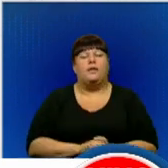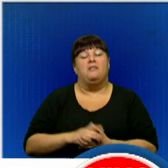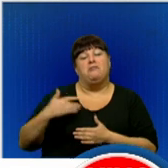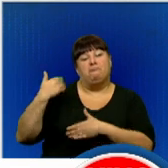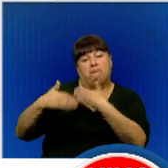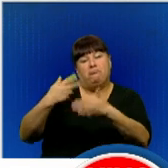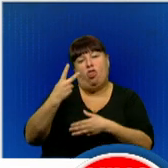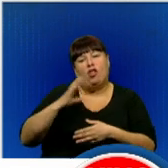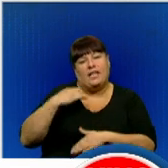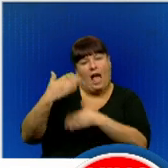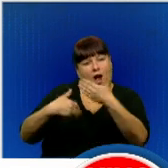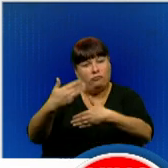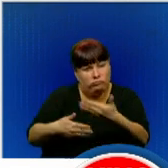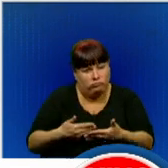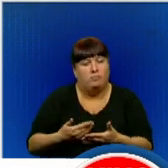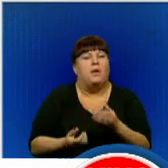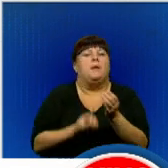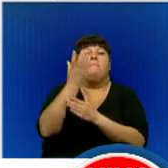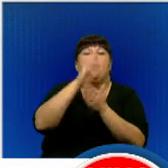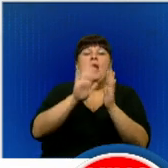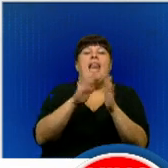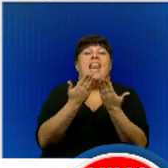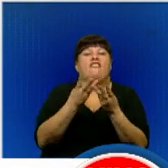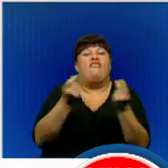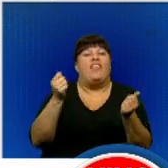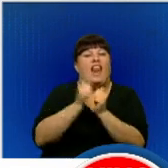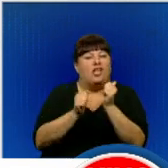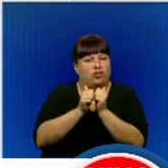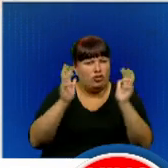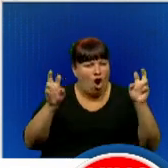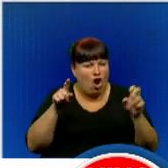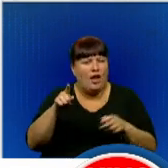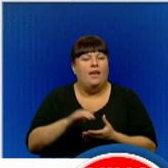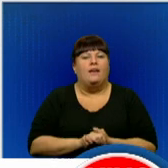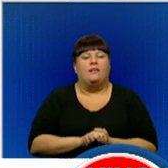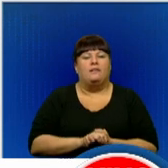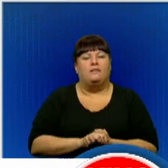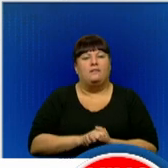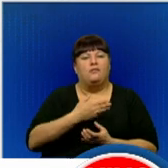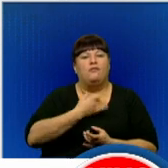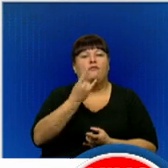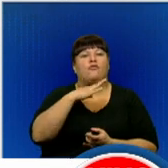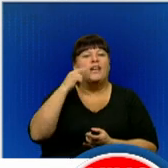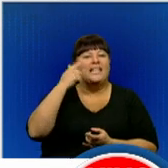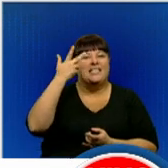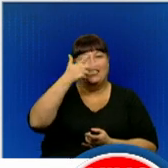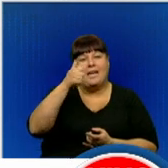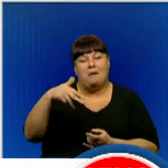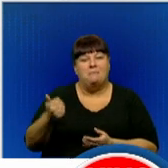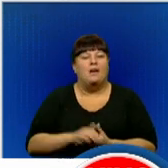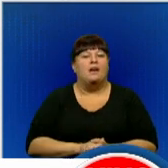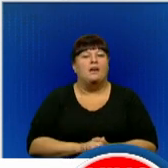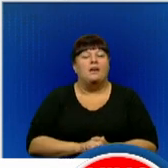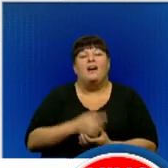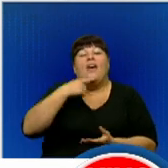después dos o tres años apareció el libro del fin de la historia de francisco y llama todas las ideas y